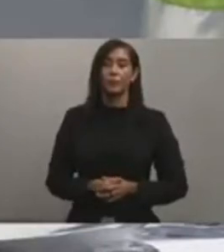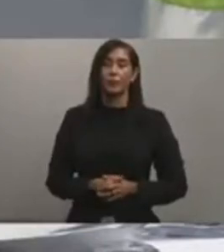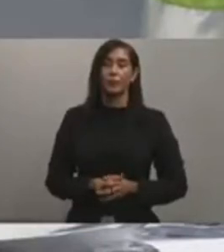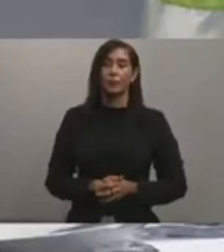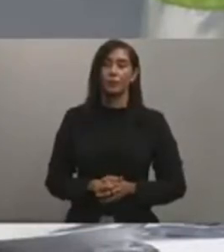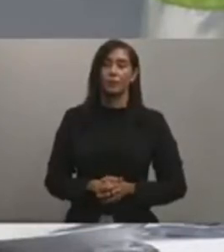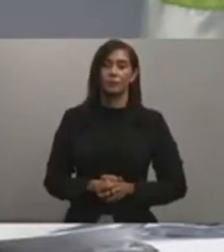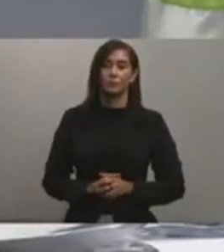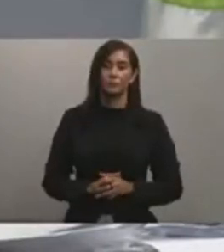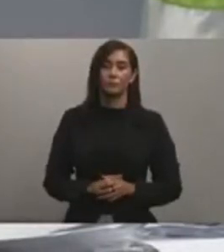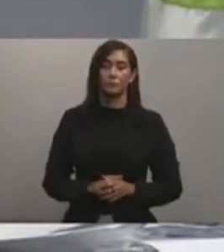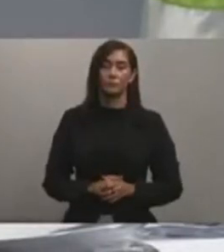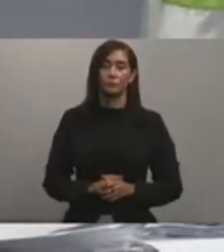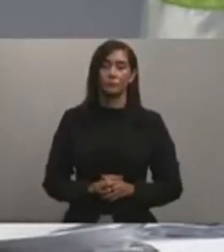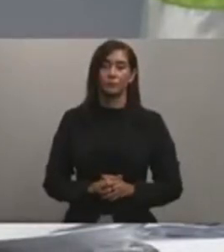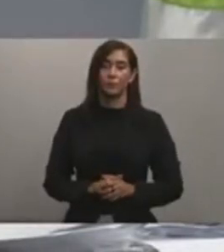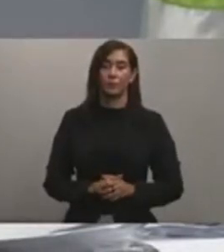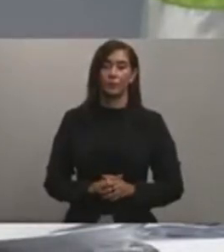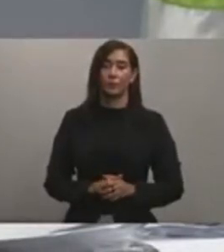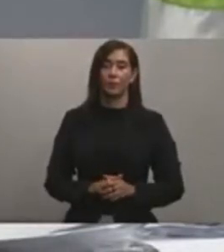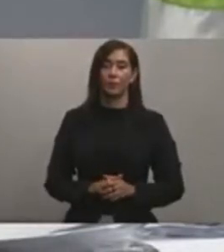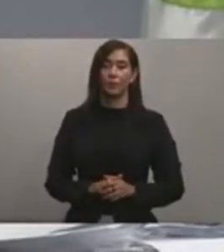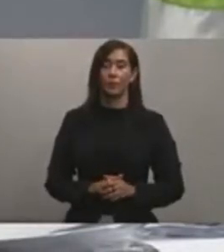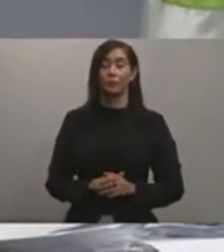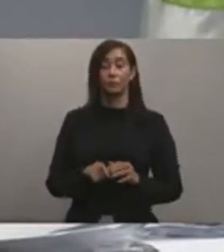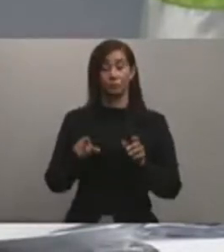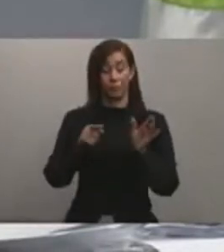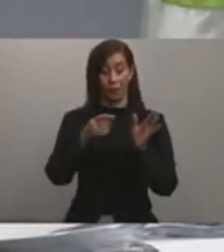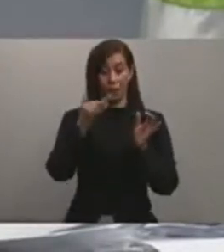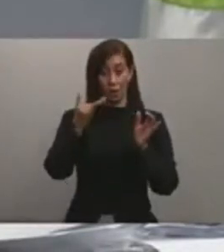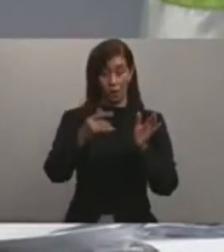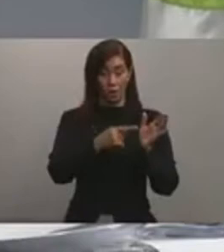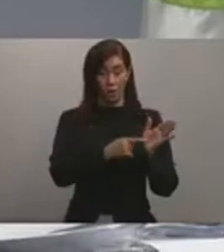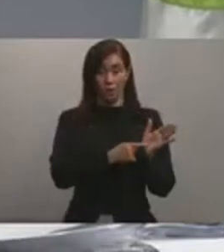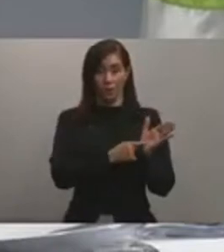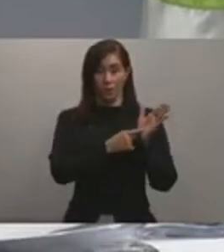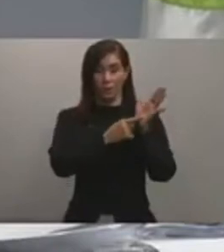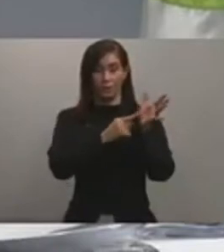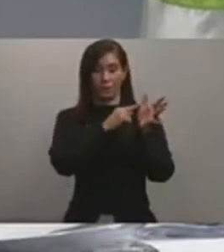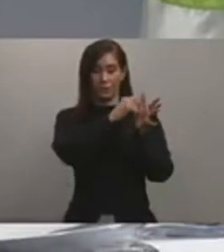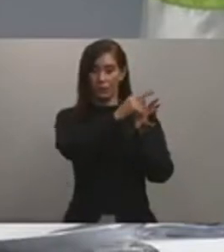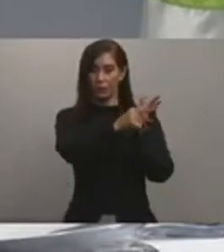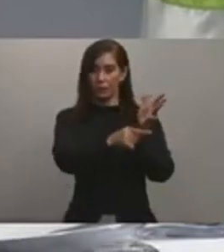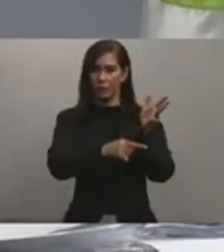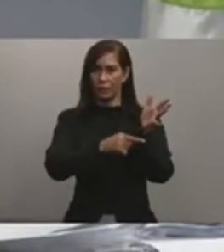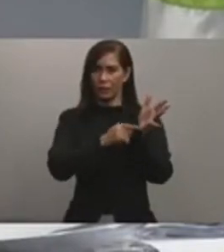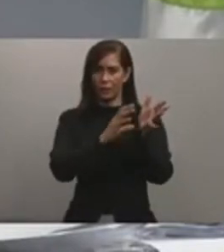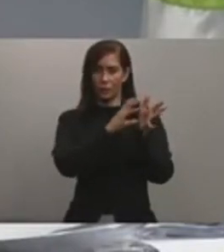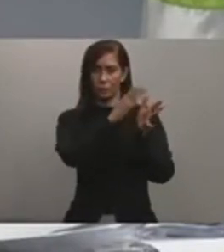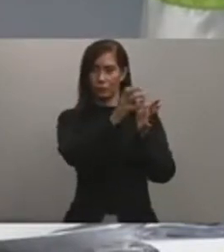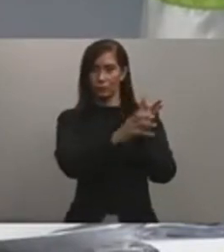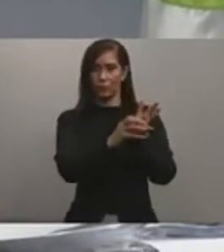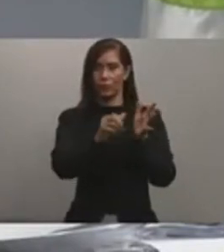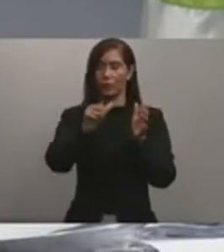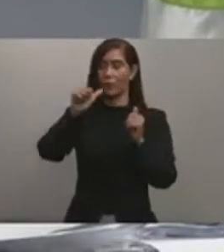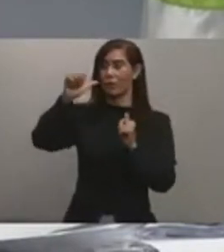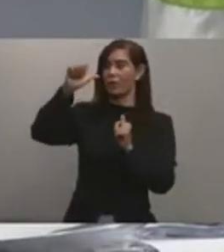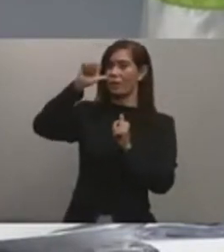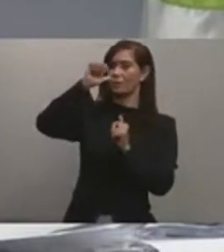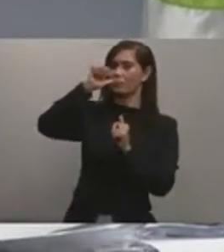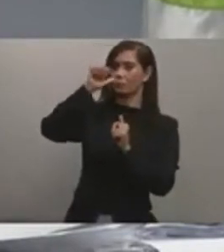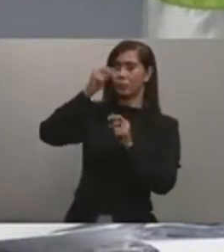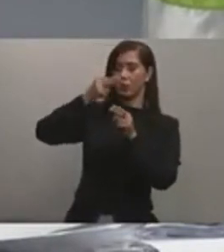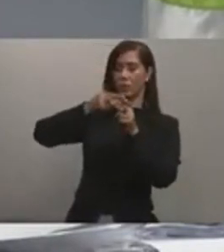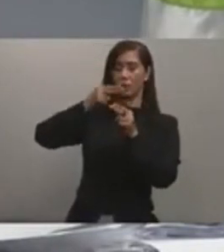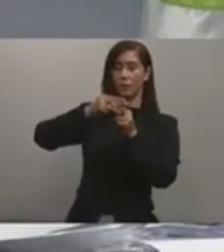Queremos presentar el cuadro referente a la situación del Clerén, que se ha convertido en